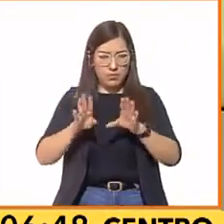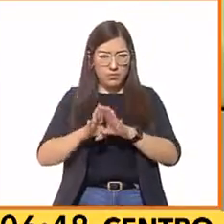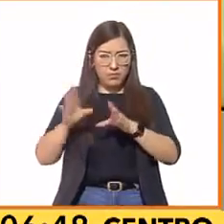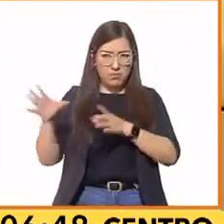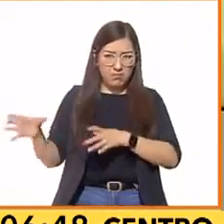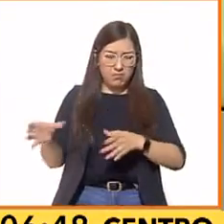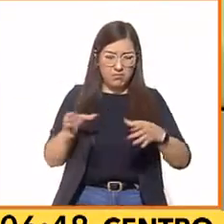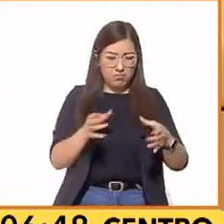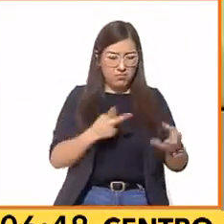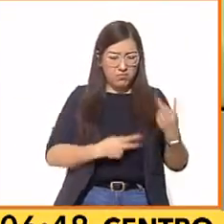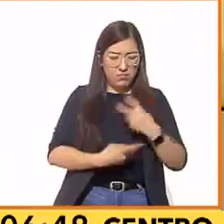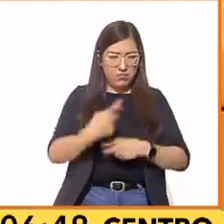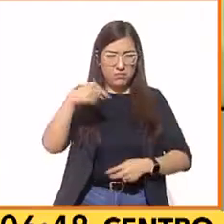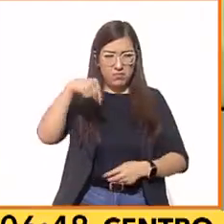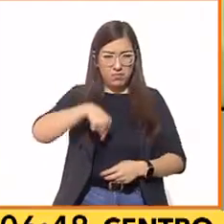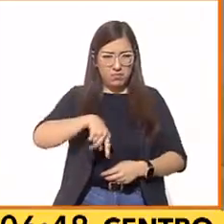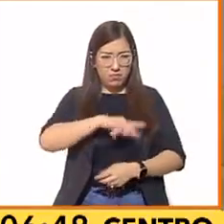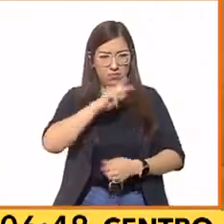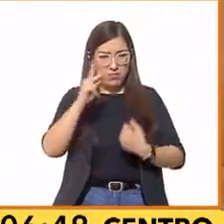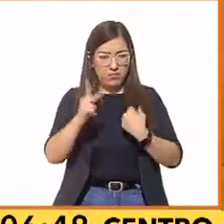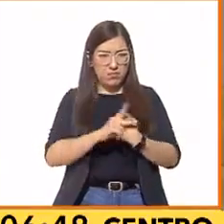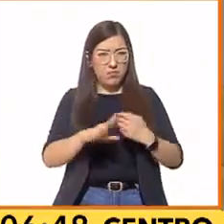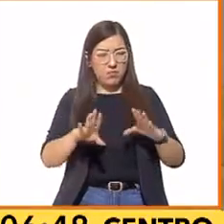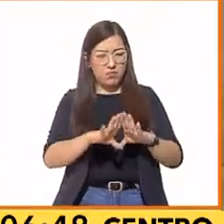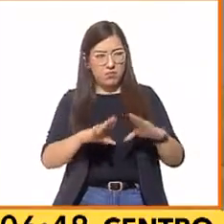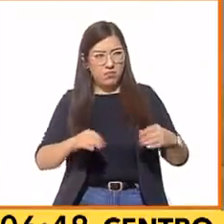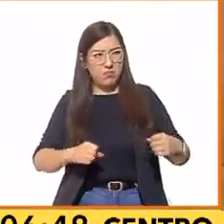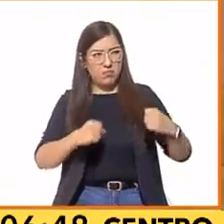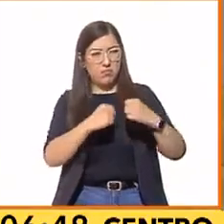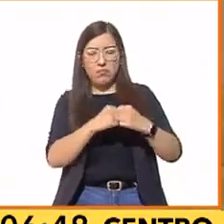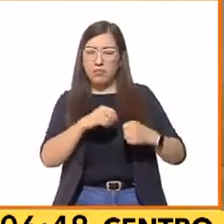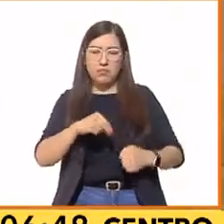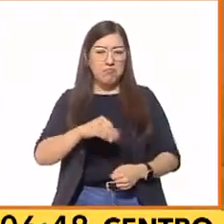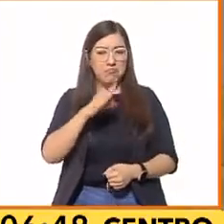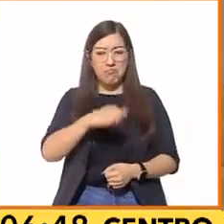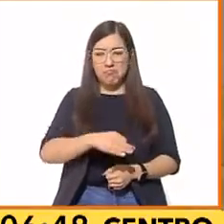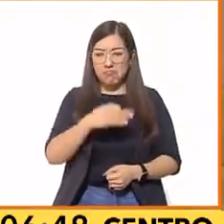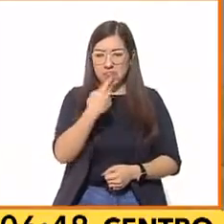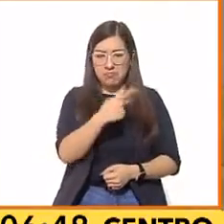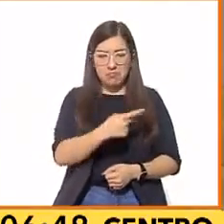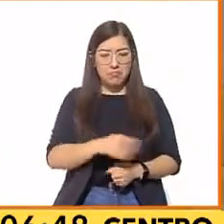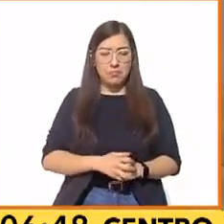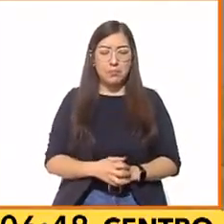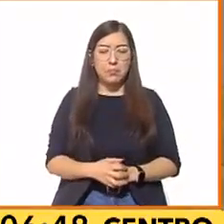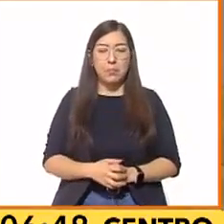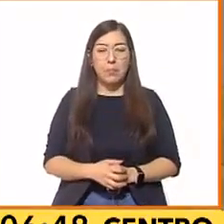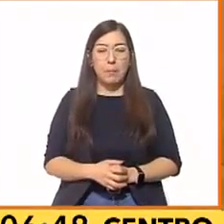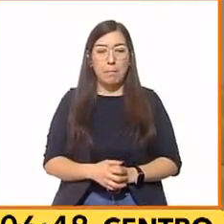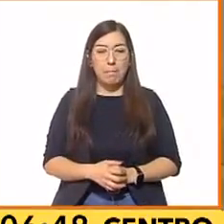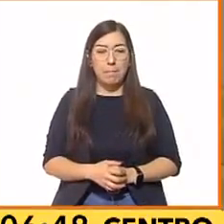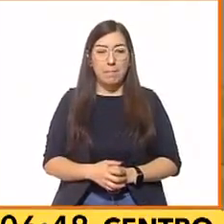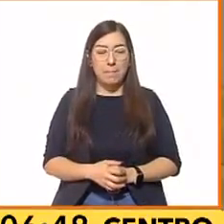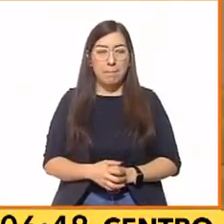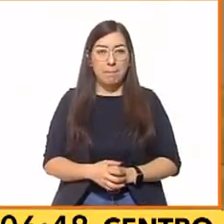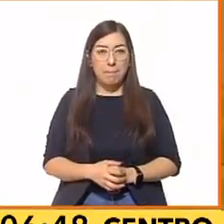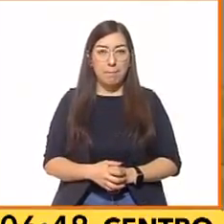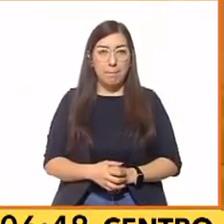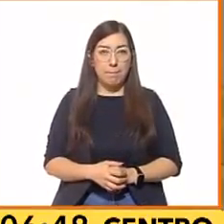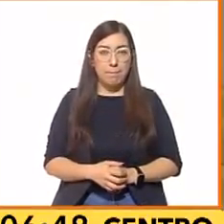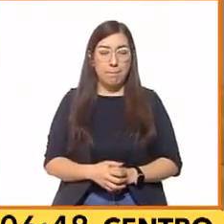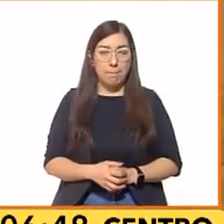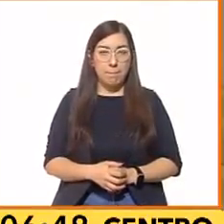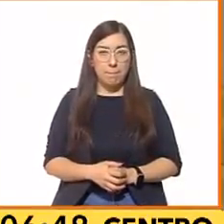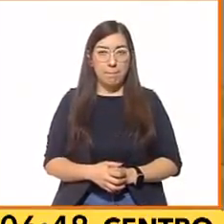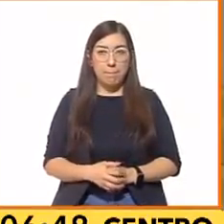en un país fronterizo de los Estados Unidos, ¿no? Entonces, también es